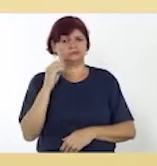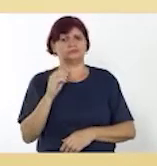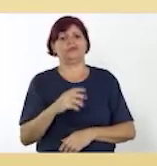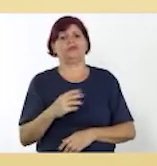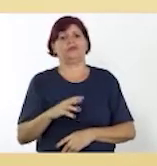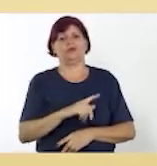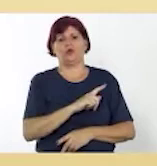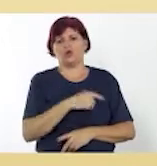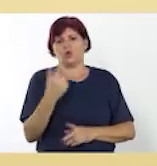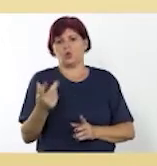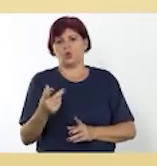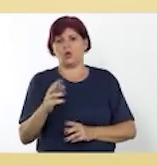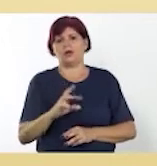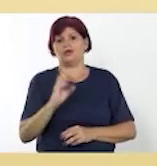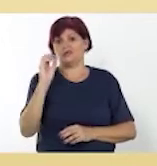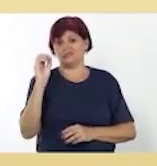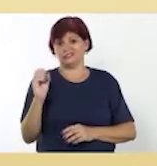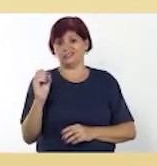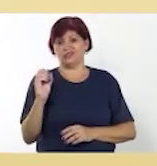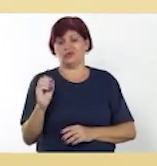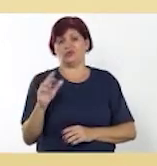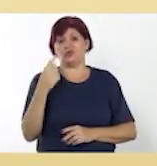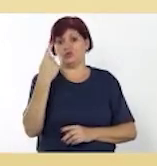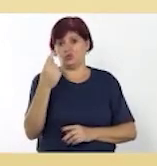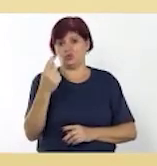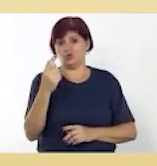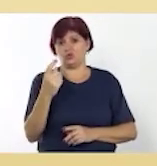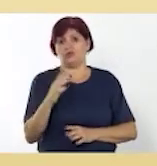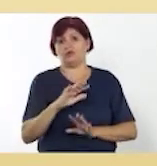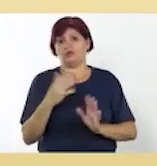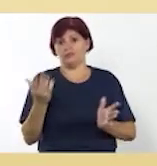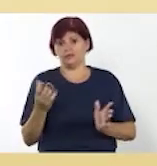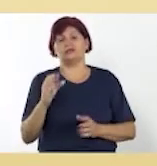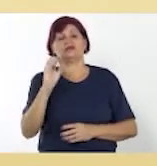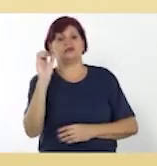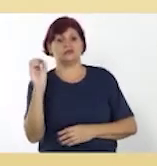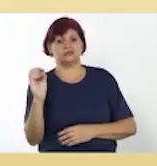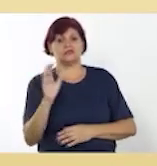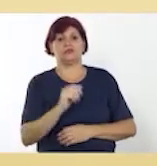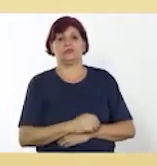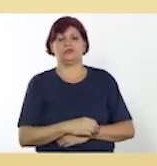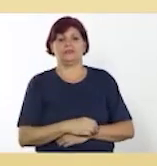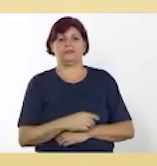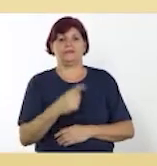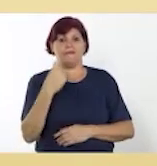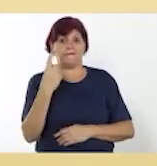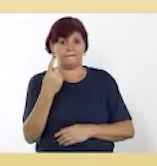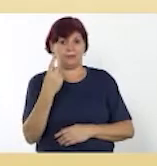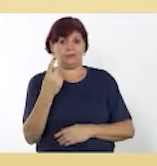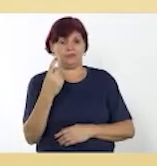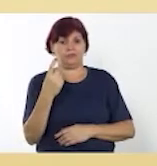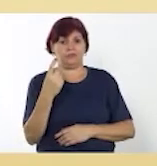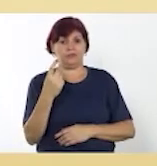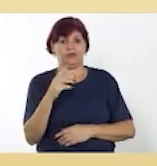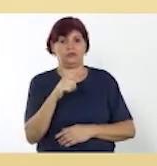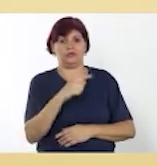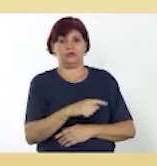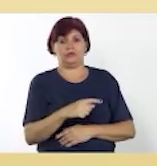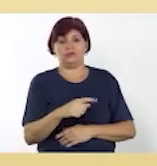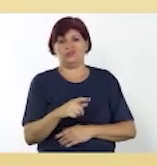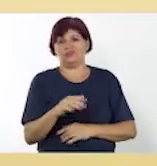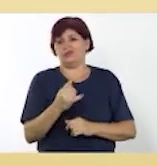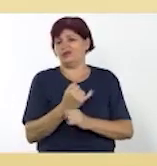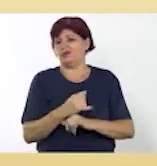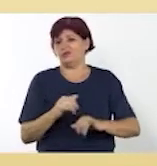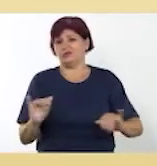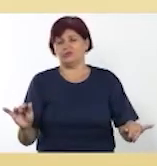Ustedes saben que un producto es 0 cuando uno de los dos factores es 0. Y el primer caso que nos sale es un